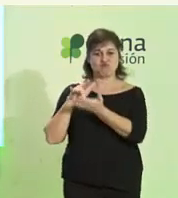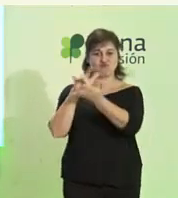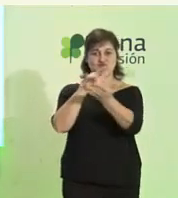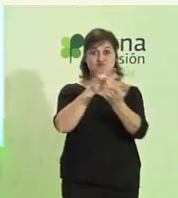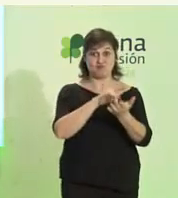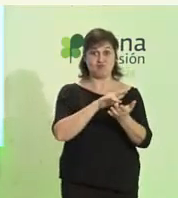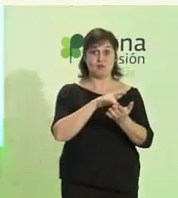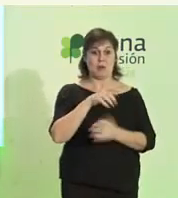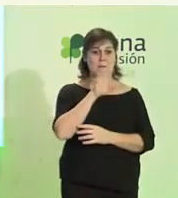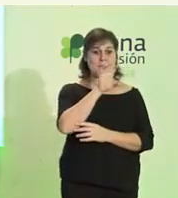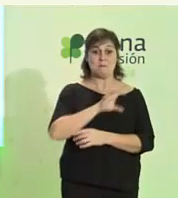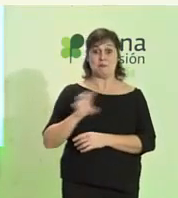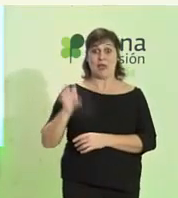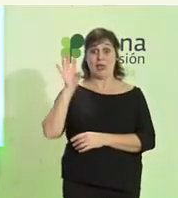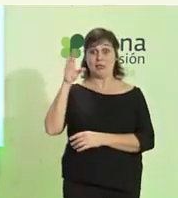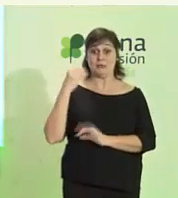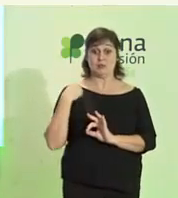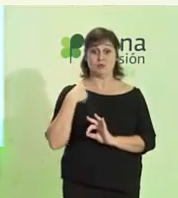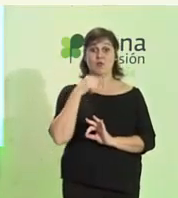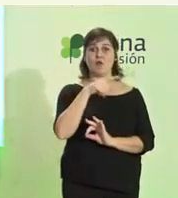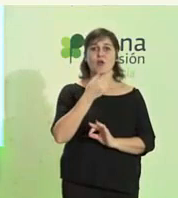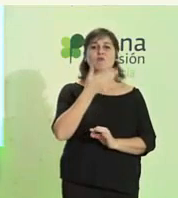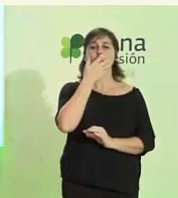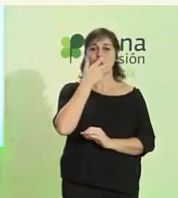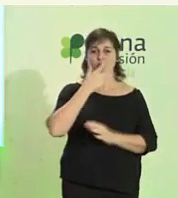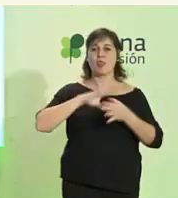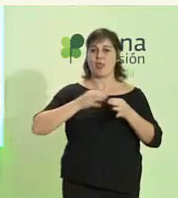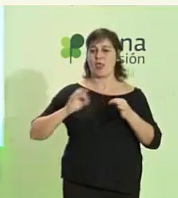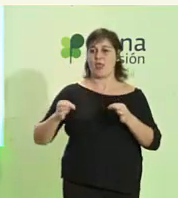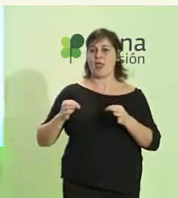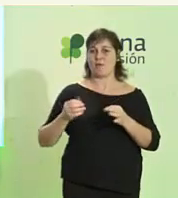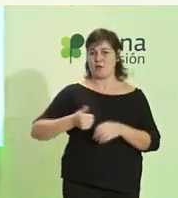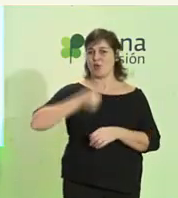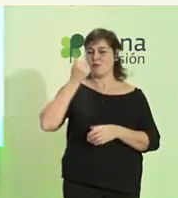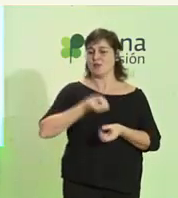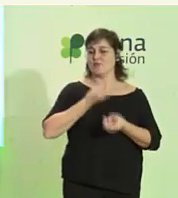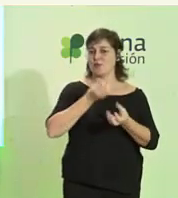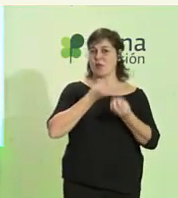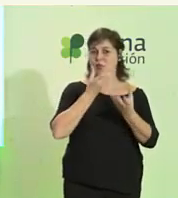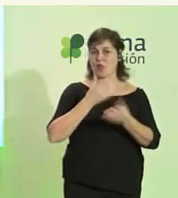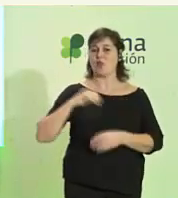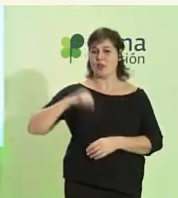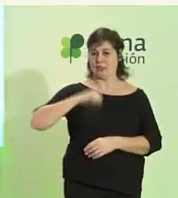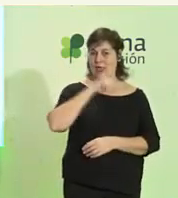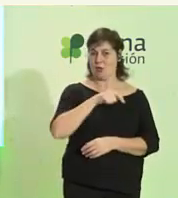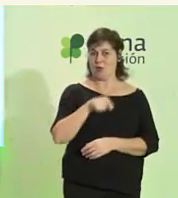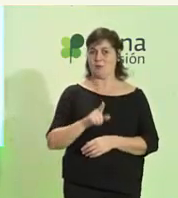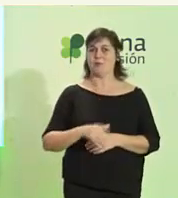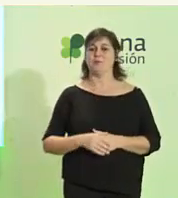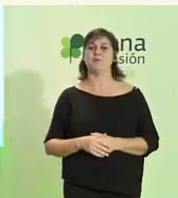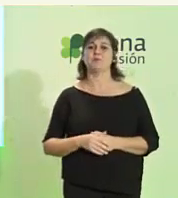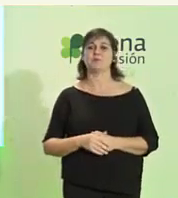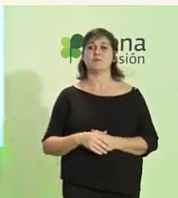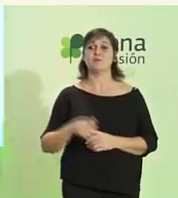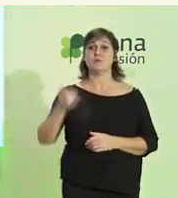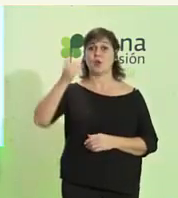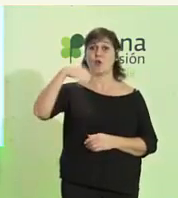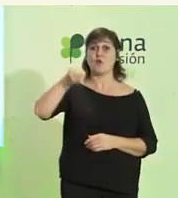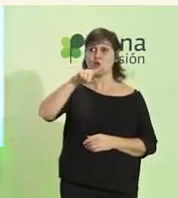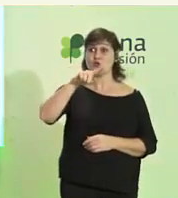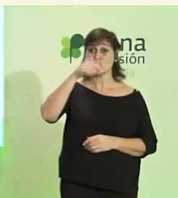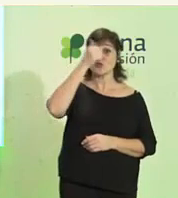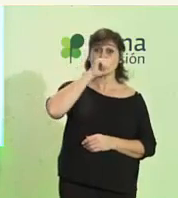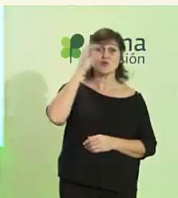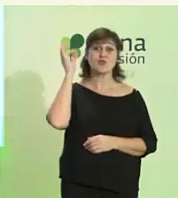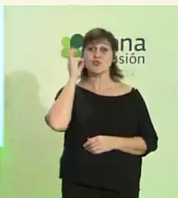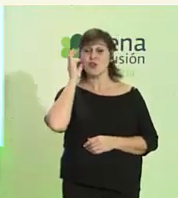por los países donde podréis conocer más sobre nuestros amigos de Taiwán. Y aunque vosotros y vosotras, lo siento, no